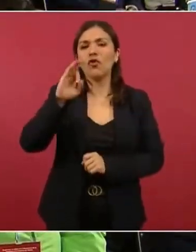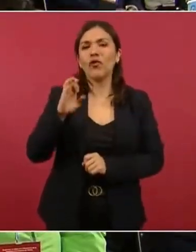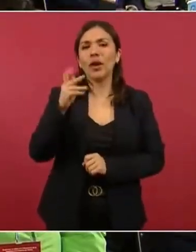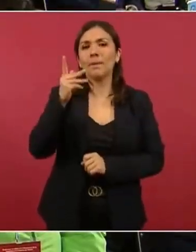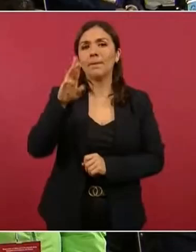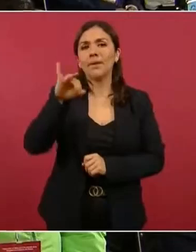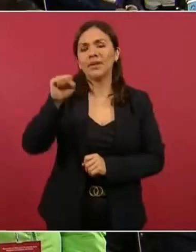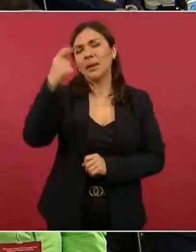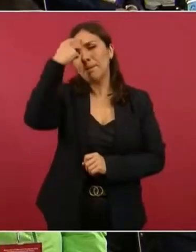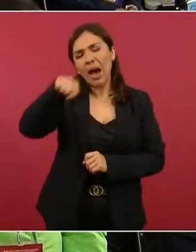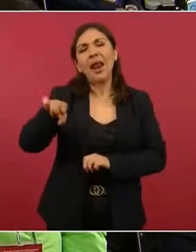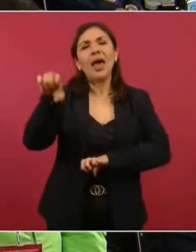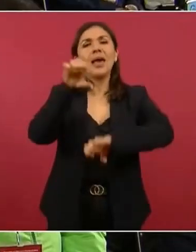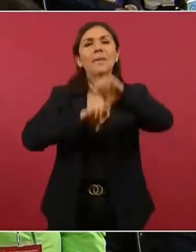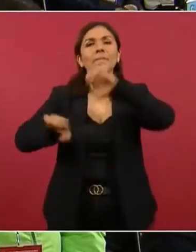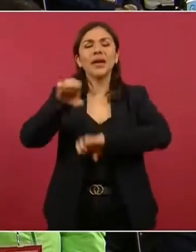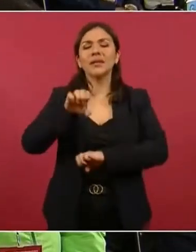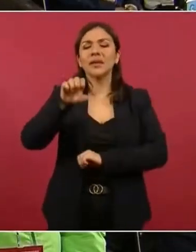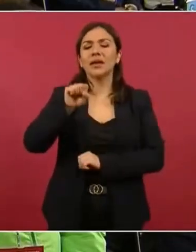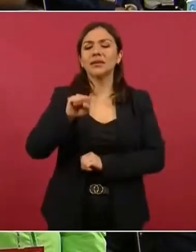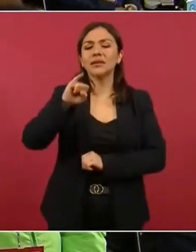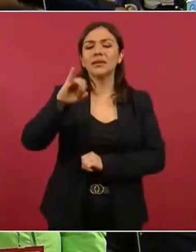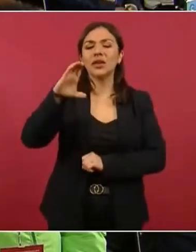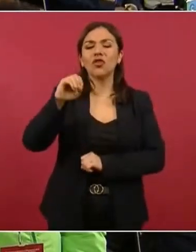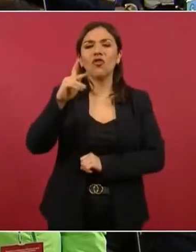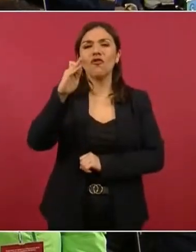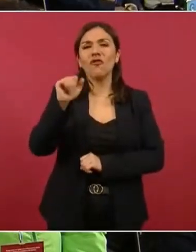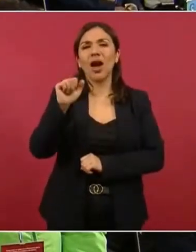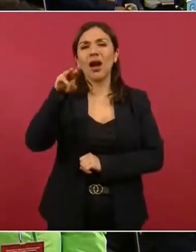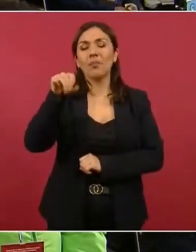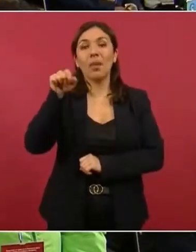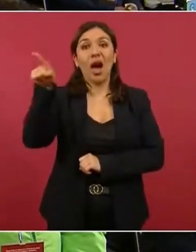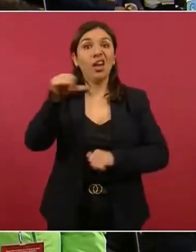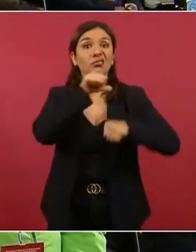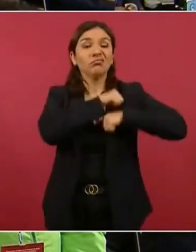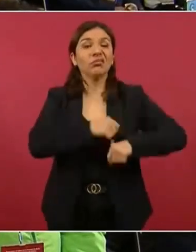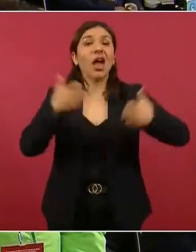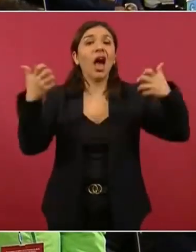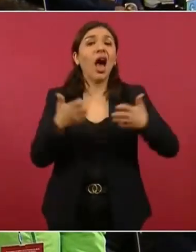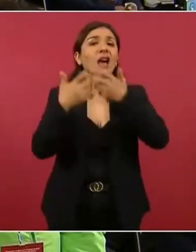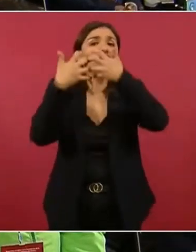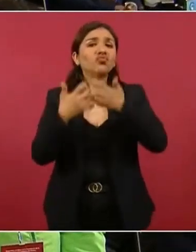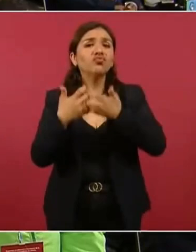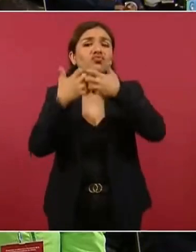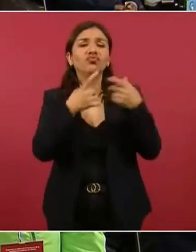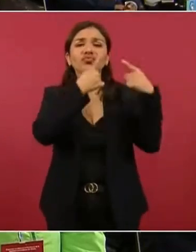Psicofarma, que es una empresa que abastece medicamentos